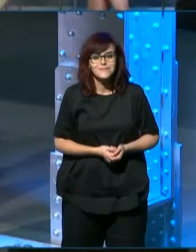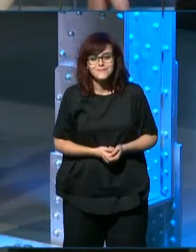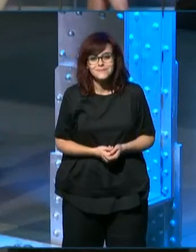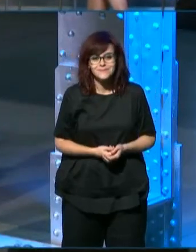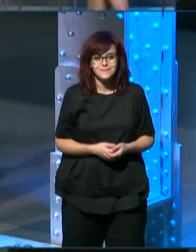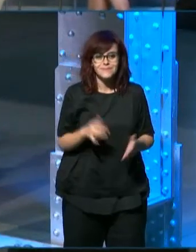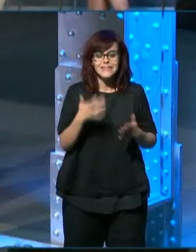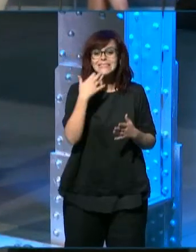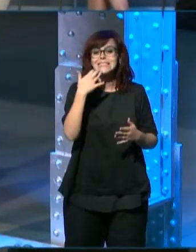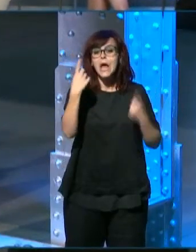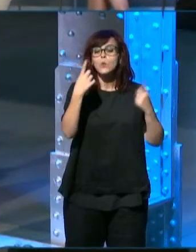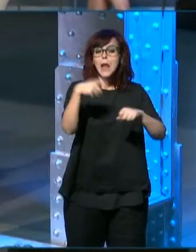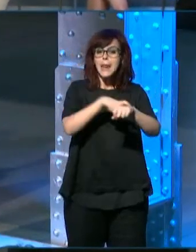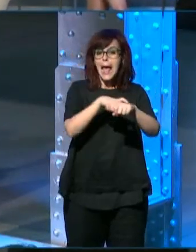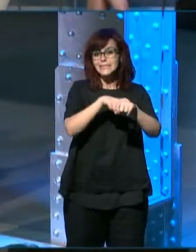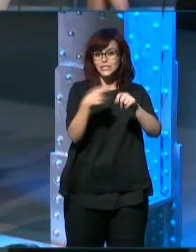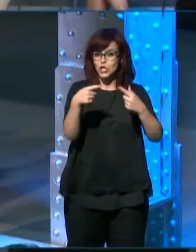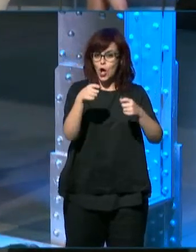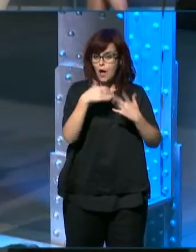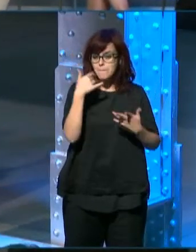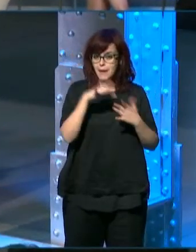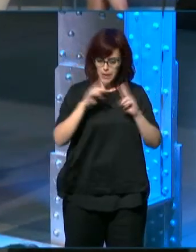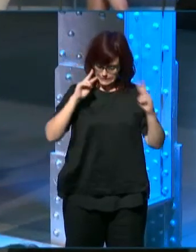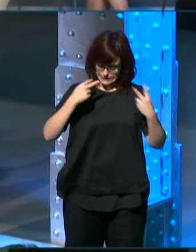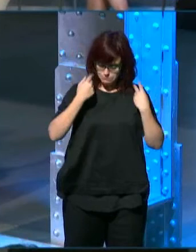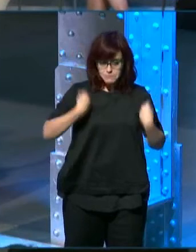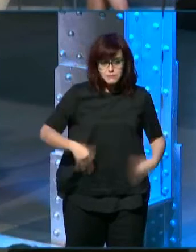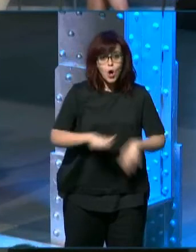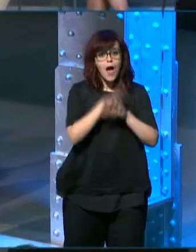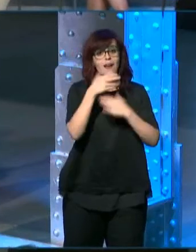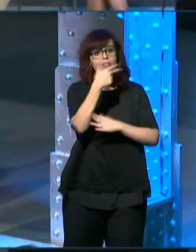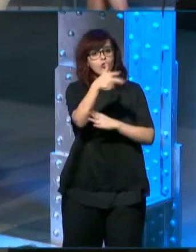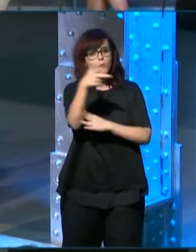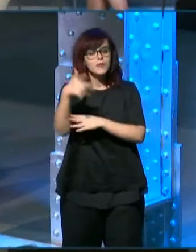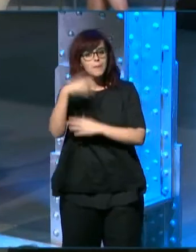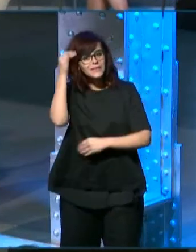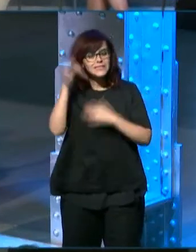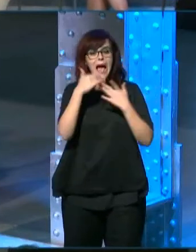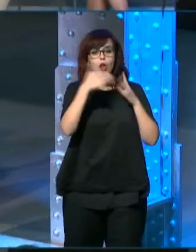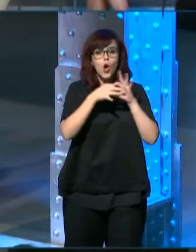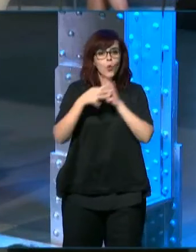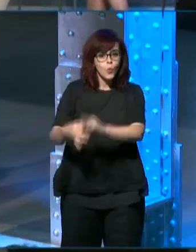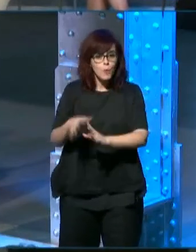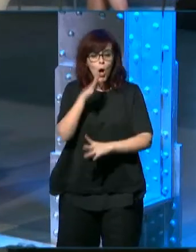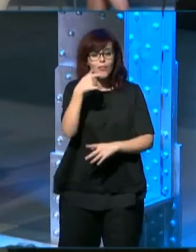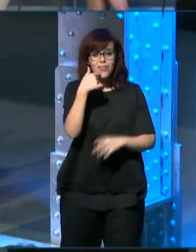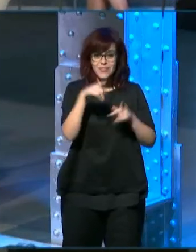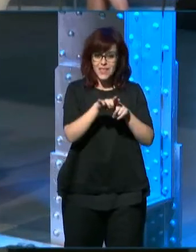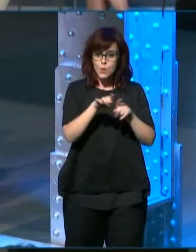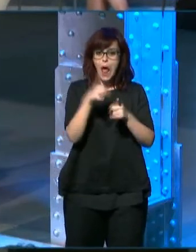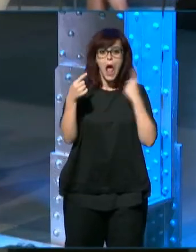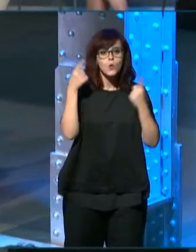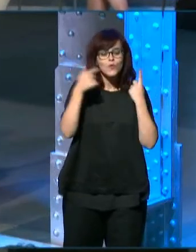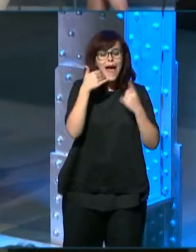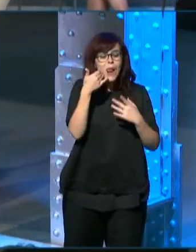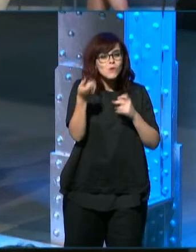Bueno, si hay algún rasgo, percibiéndose a sí mismos en este documental, que creen que une, ¿no? Porque se ha mencionado, alguien ha dicho que sí que